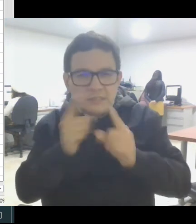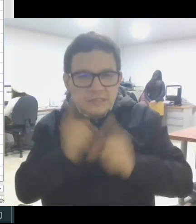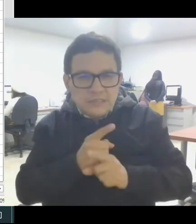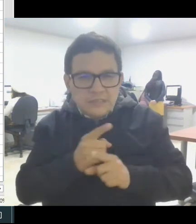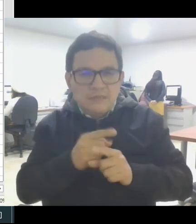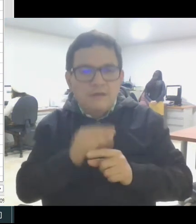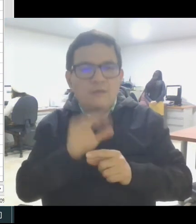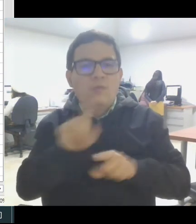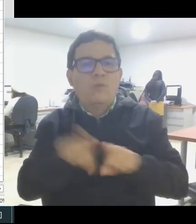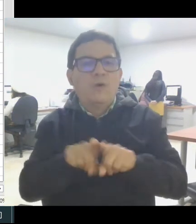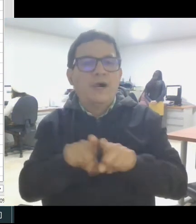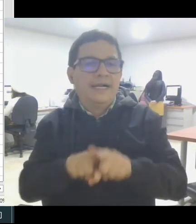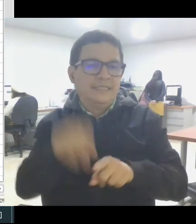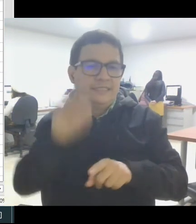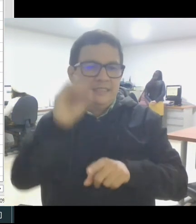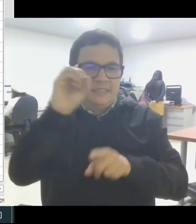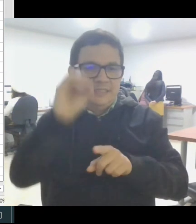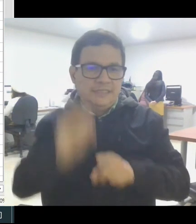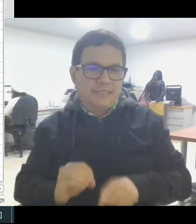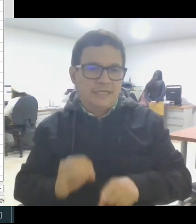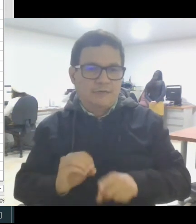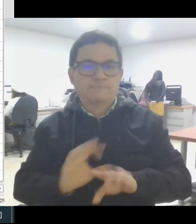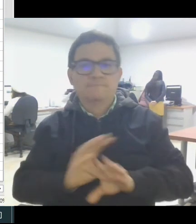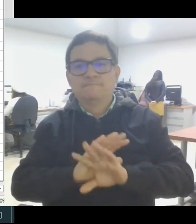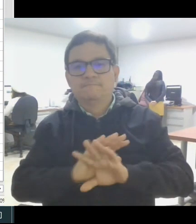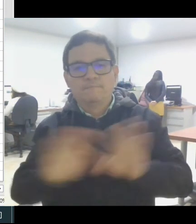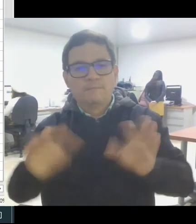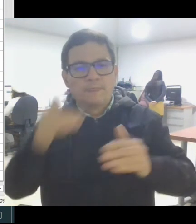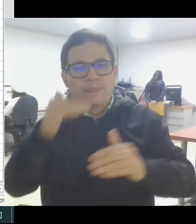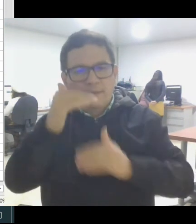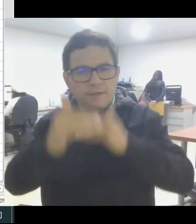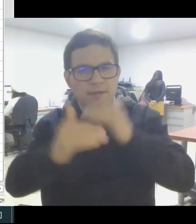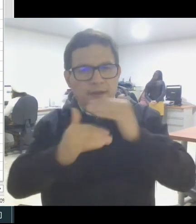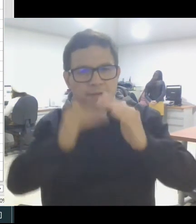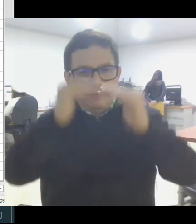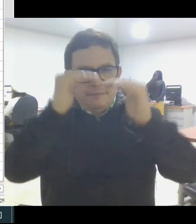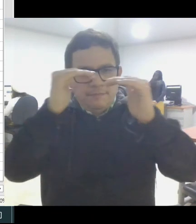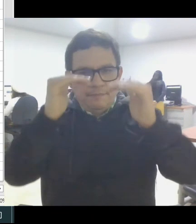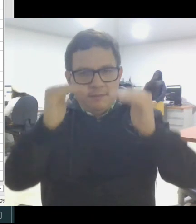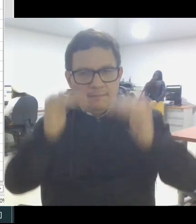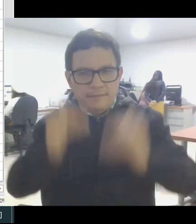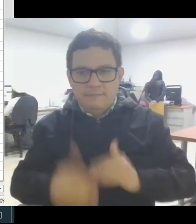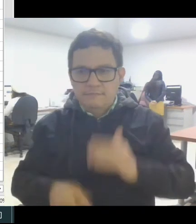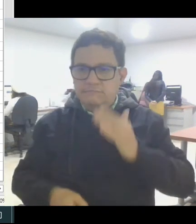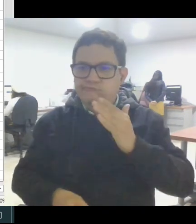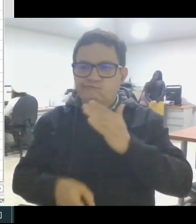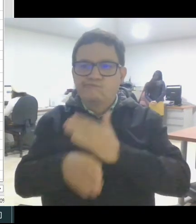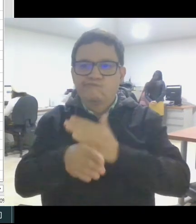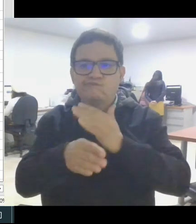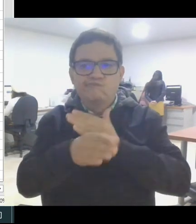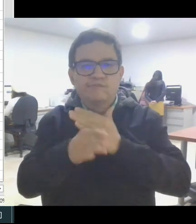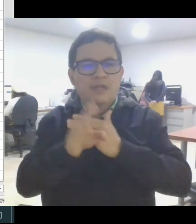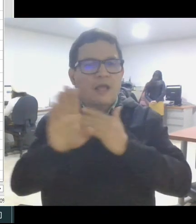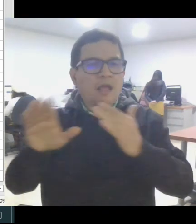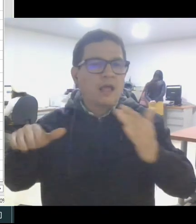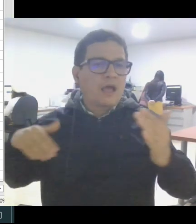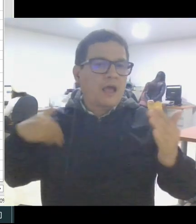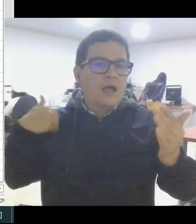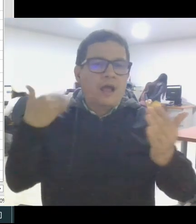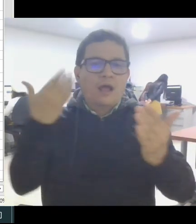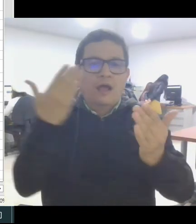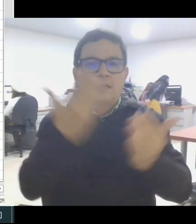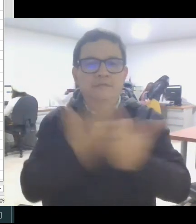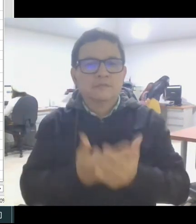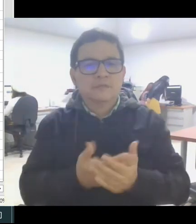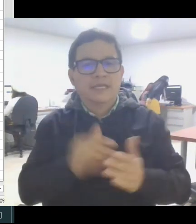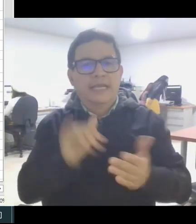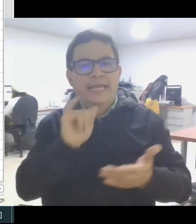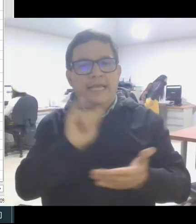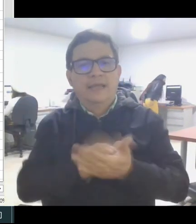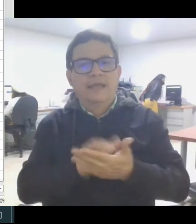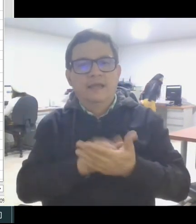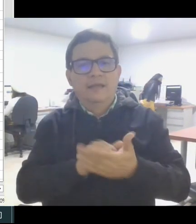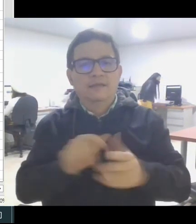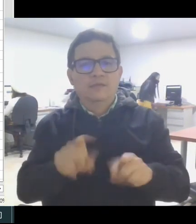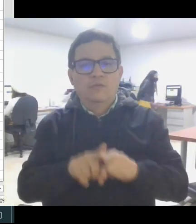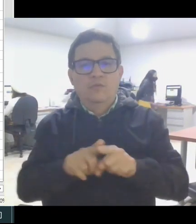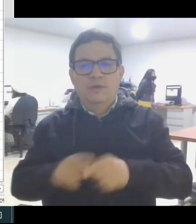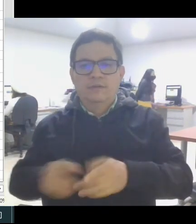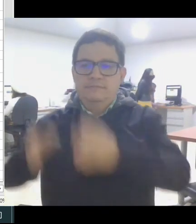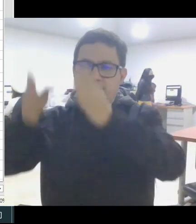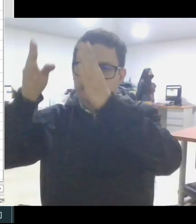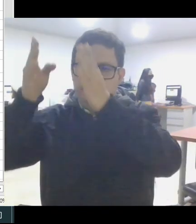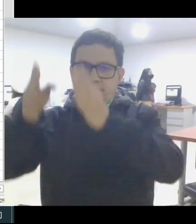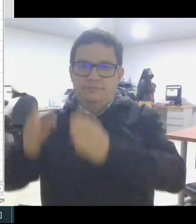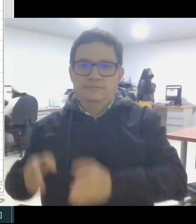0. Y así sucesivamente continuamos hasta tener esta columna